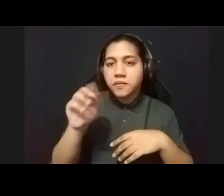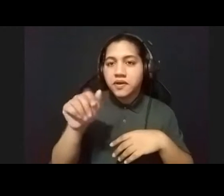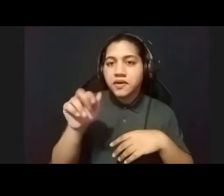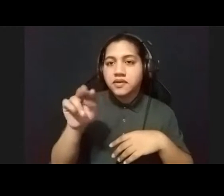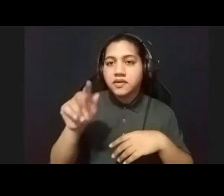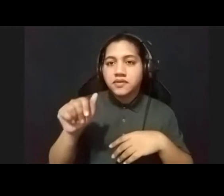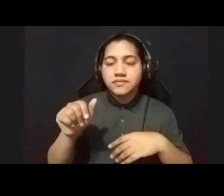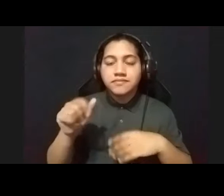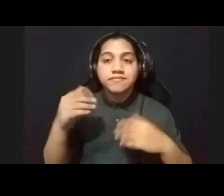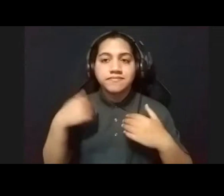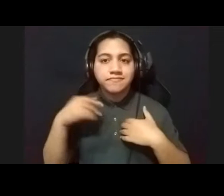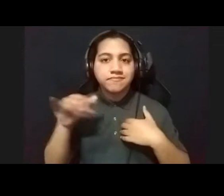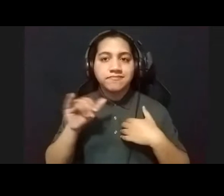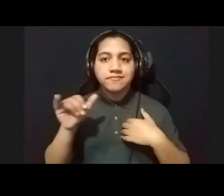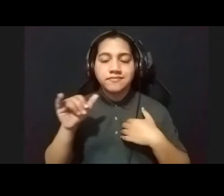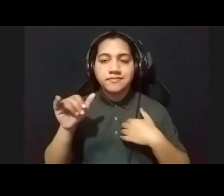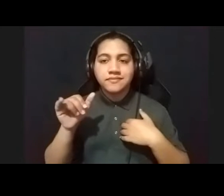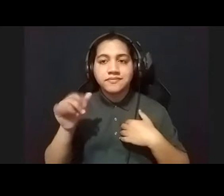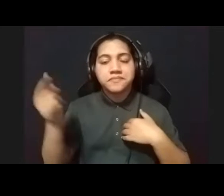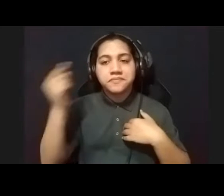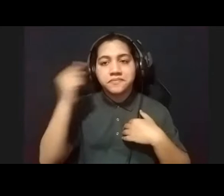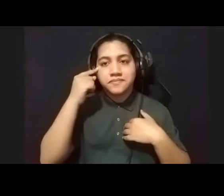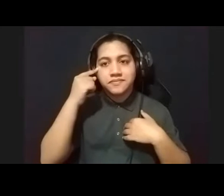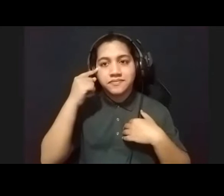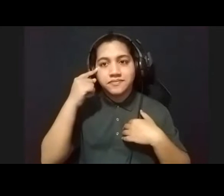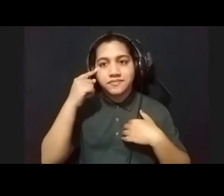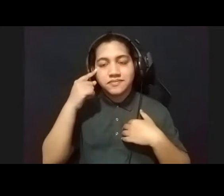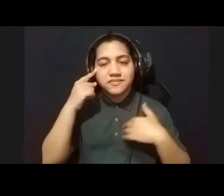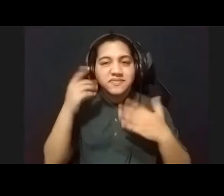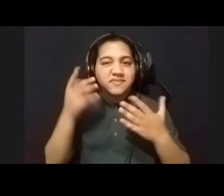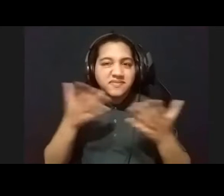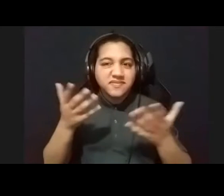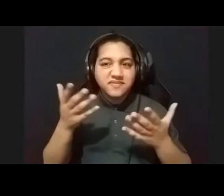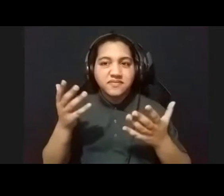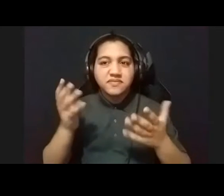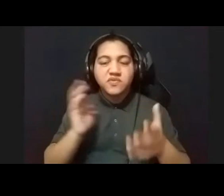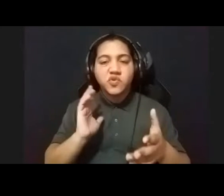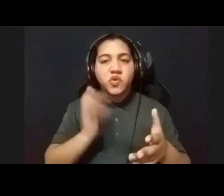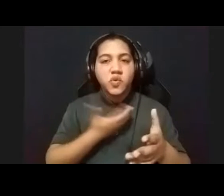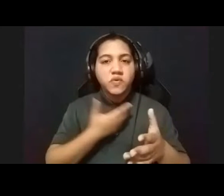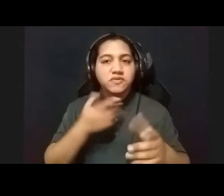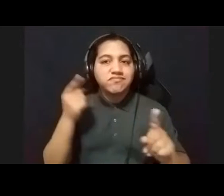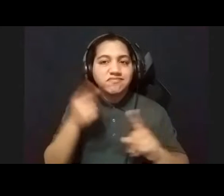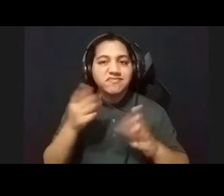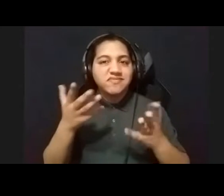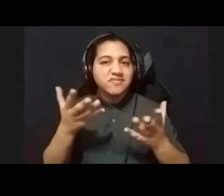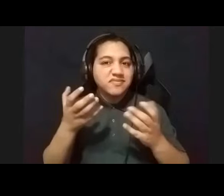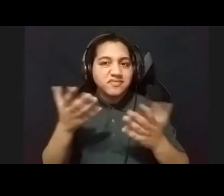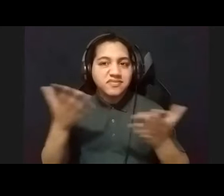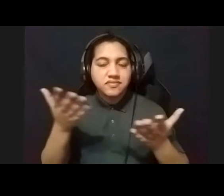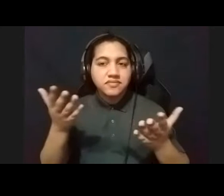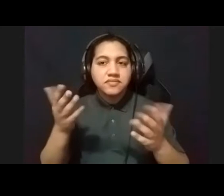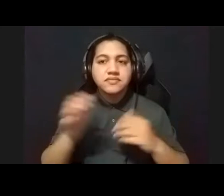tenemos también que pensar qué es nuestra intención, qué es lo que queremos. Yo